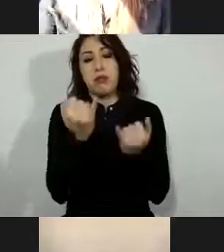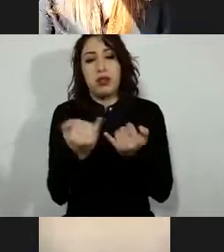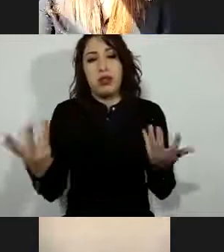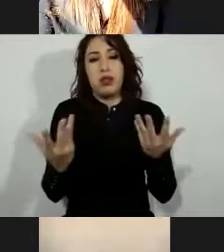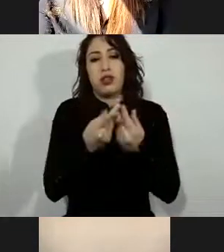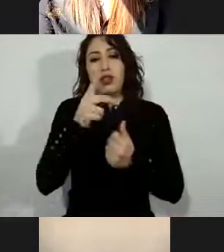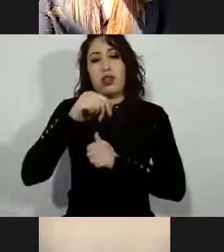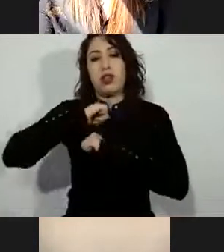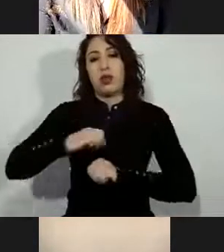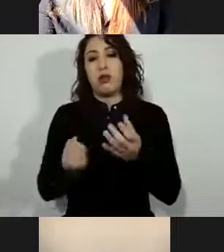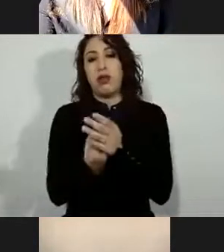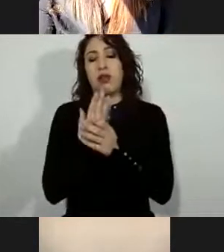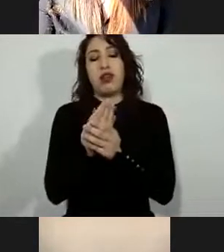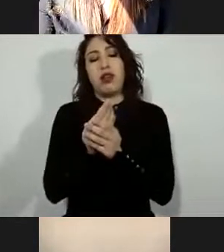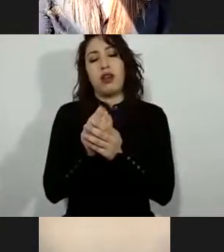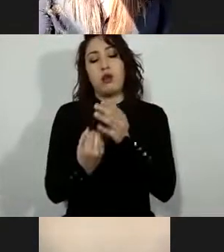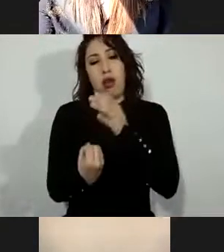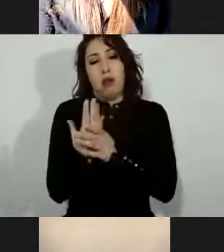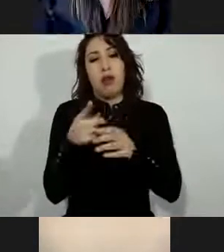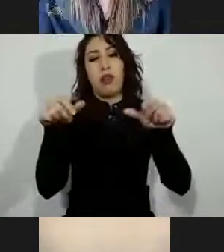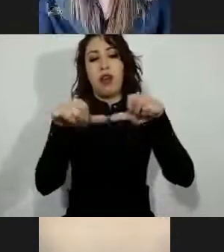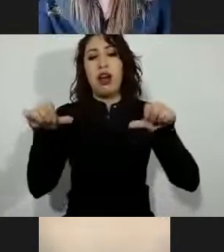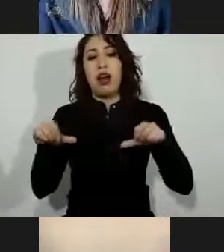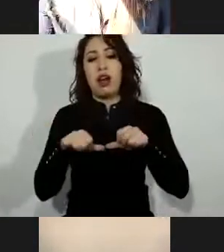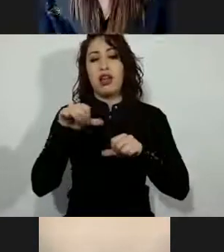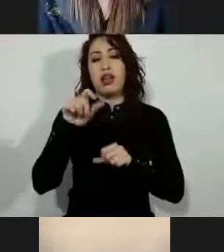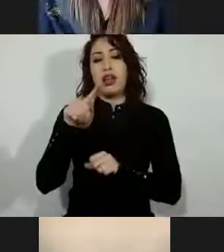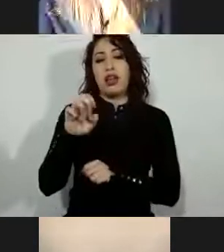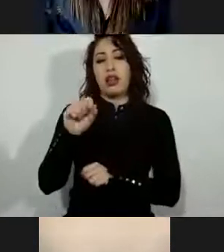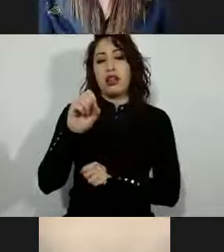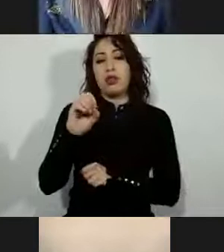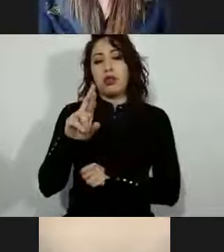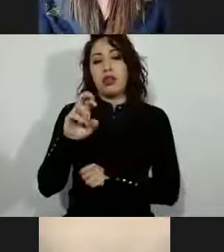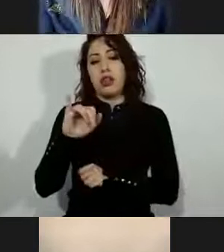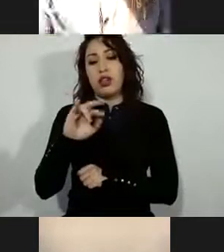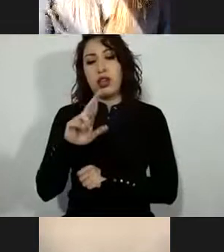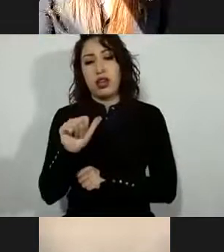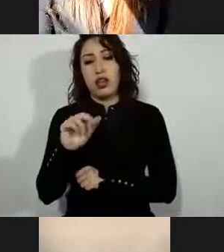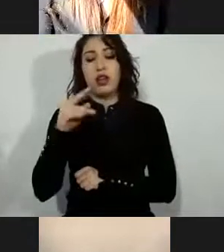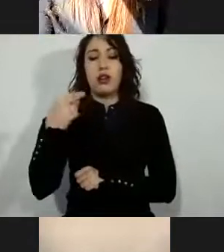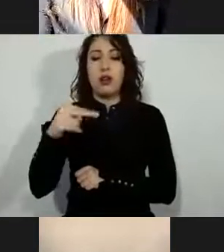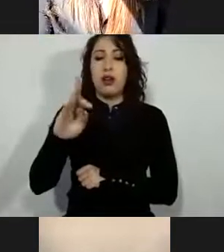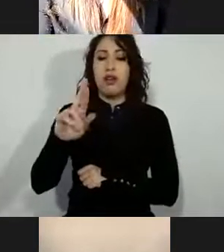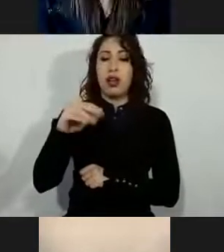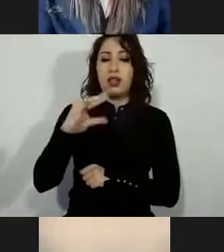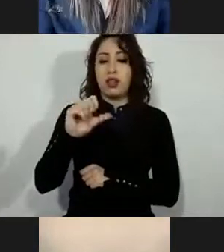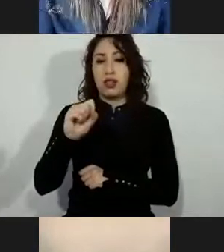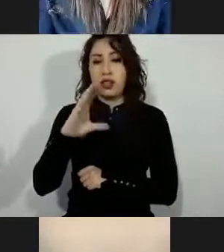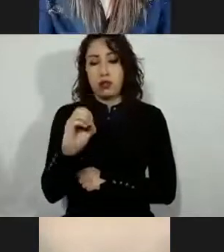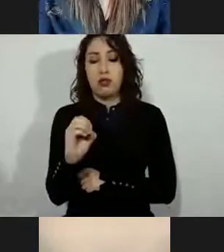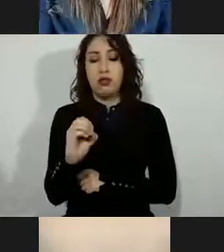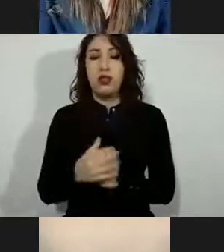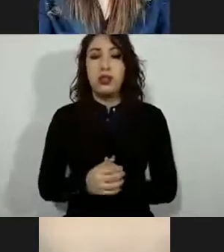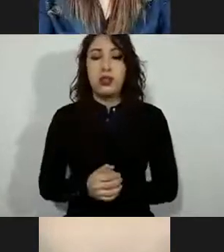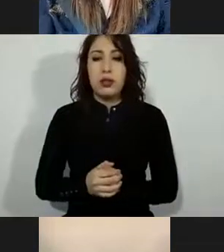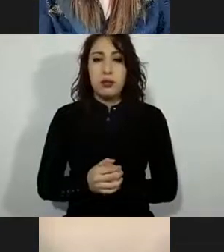del Congreso, el licenciado Francisco Saldaña Liajut. Conforme también a su instrucción, comentar